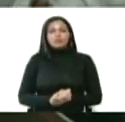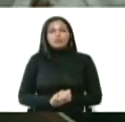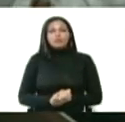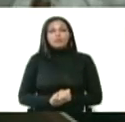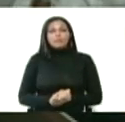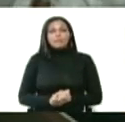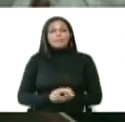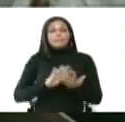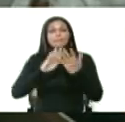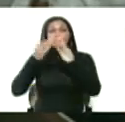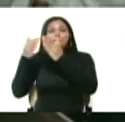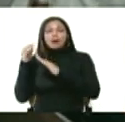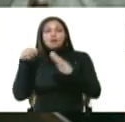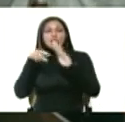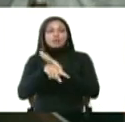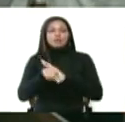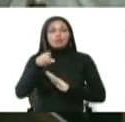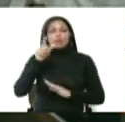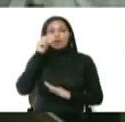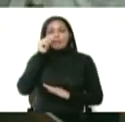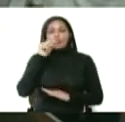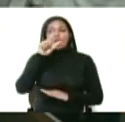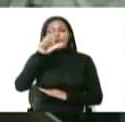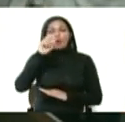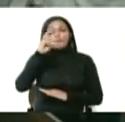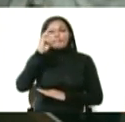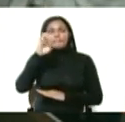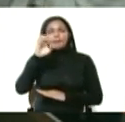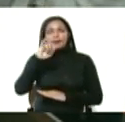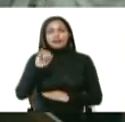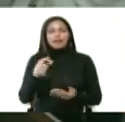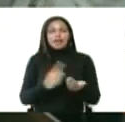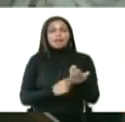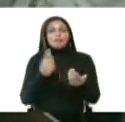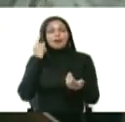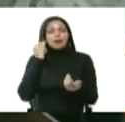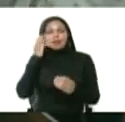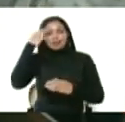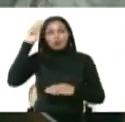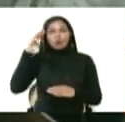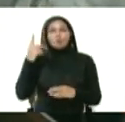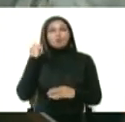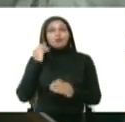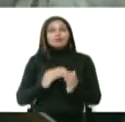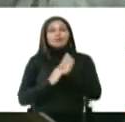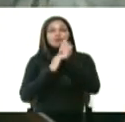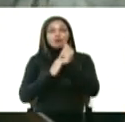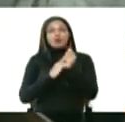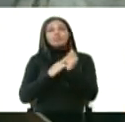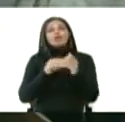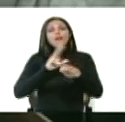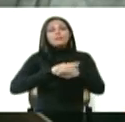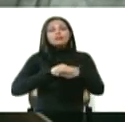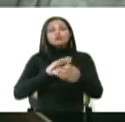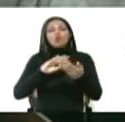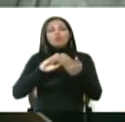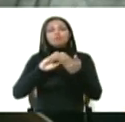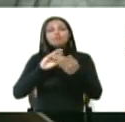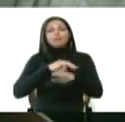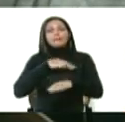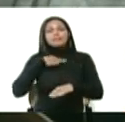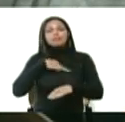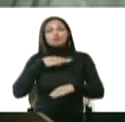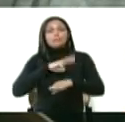el doctor José Gulfo, y por supuesto nuestra hermana de Cuba, Mirna Rodríguez, directora de la misión médica cubana en nuestro estado,